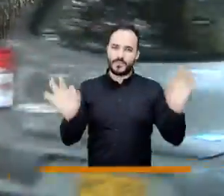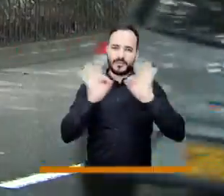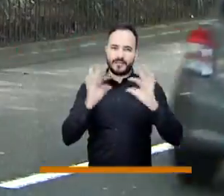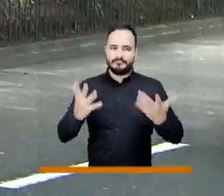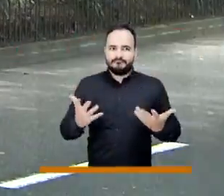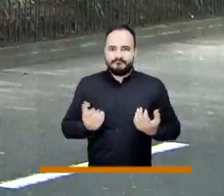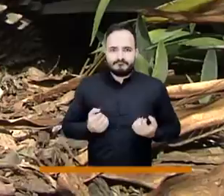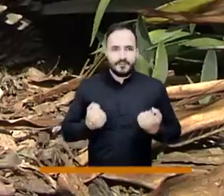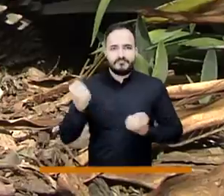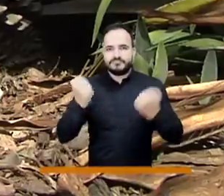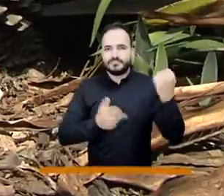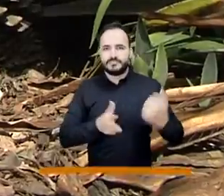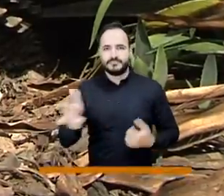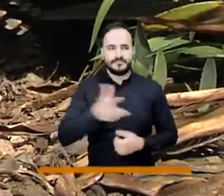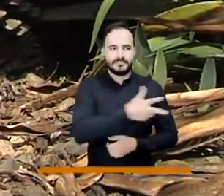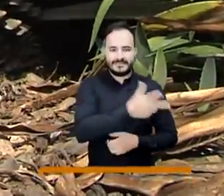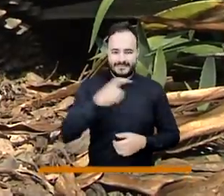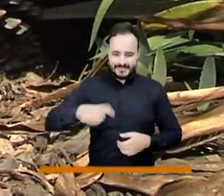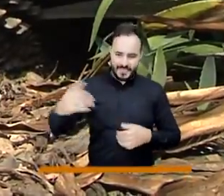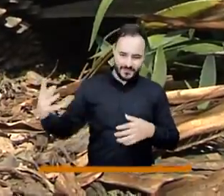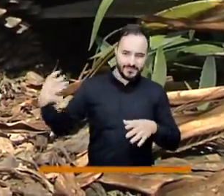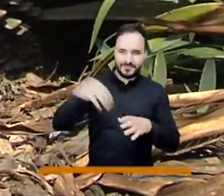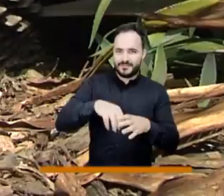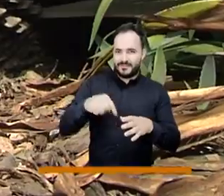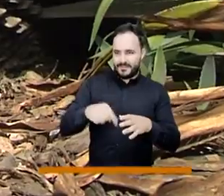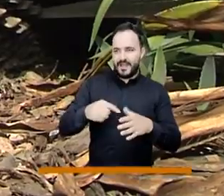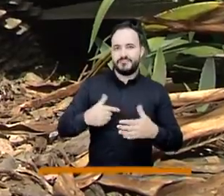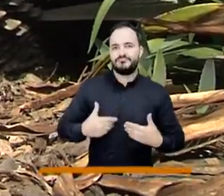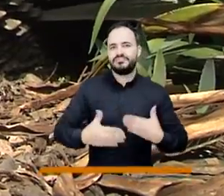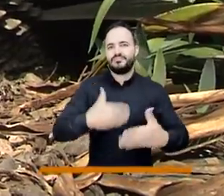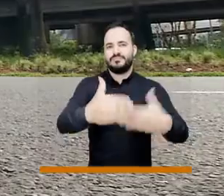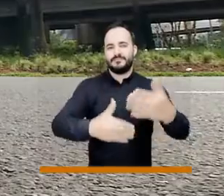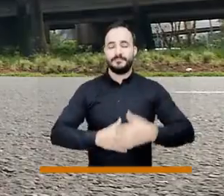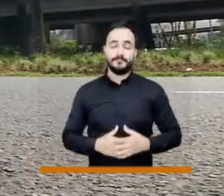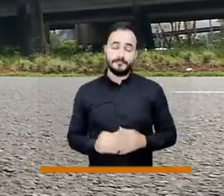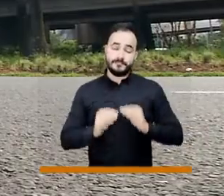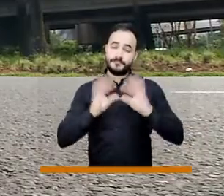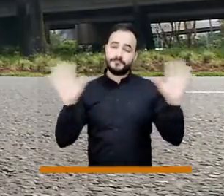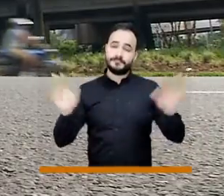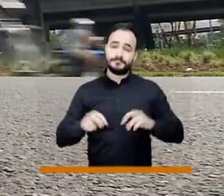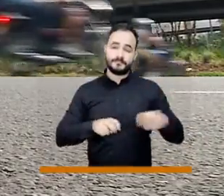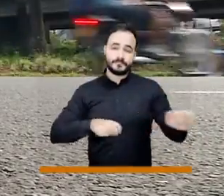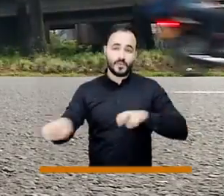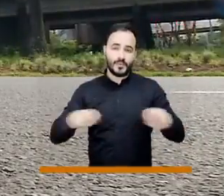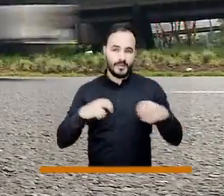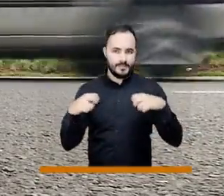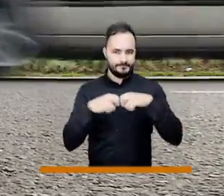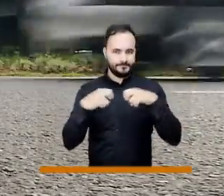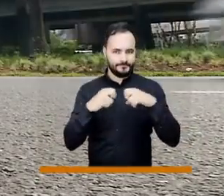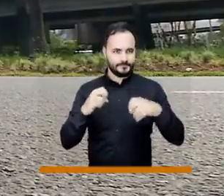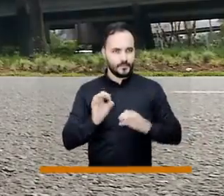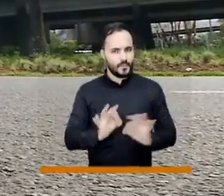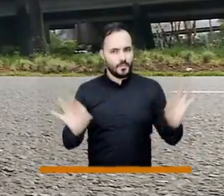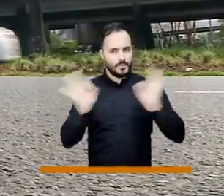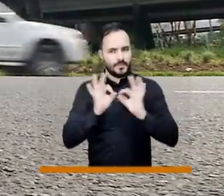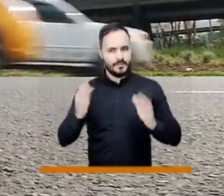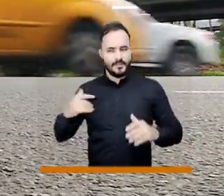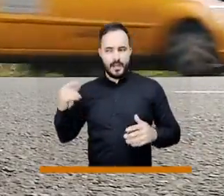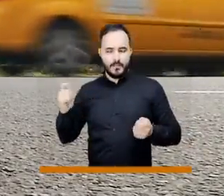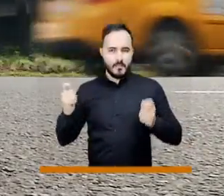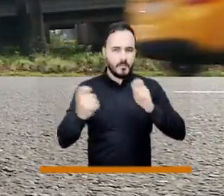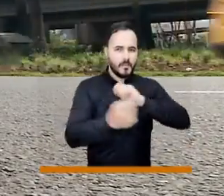cómo mover los vehículos? Así es, no, la movilidad eléctrica es un factor fundamental en todo este tema de transición.